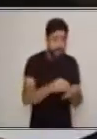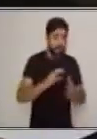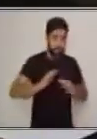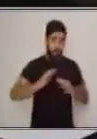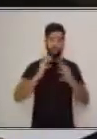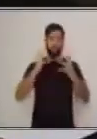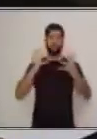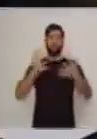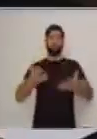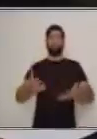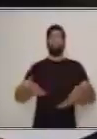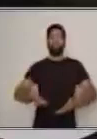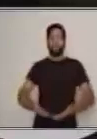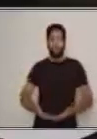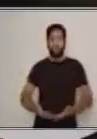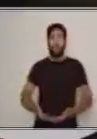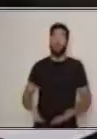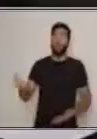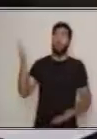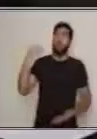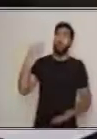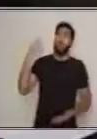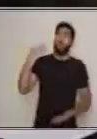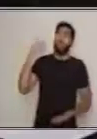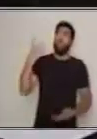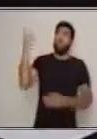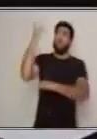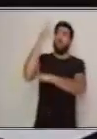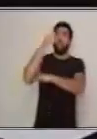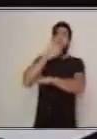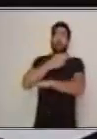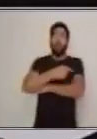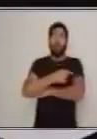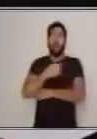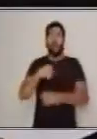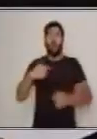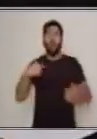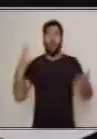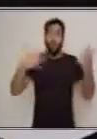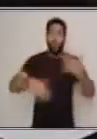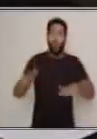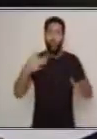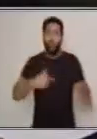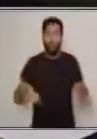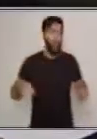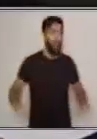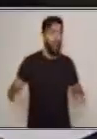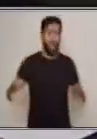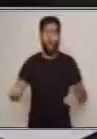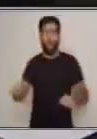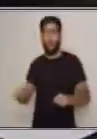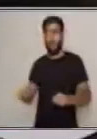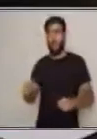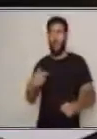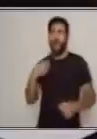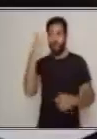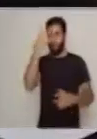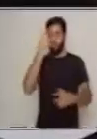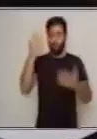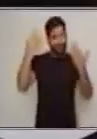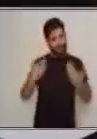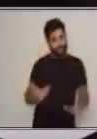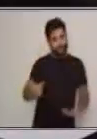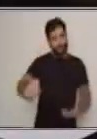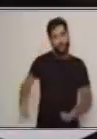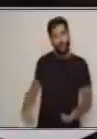panza redonda, en la fresca tarde juegan a la ronda. Son una monada, colitas